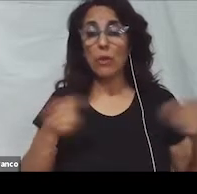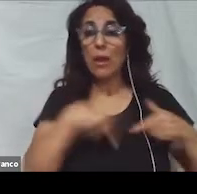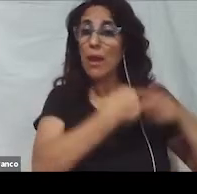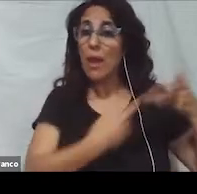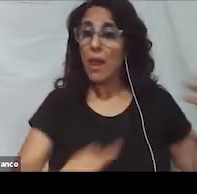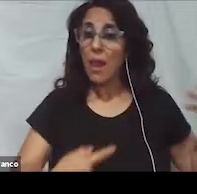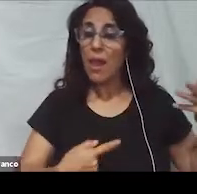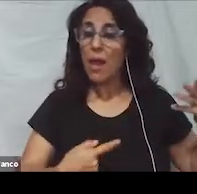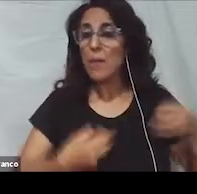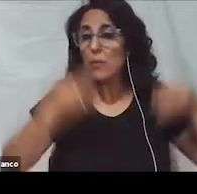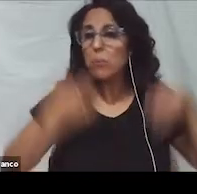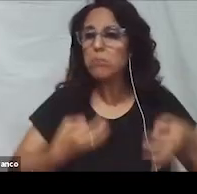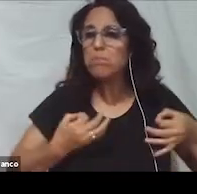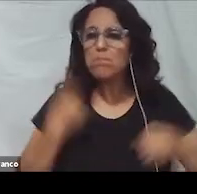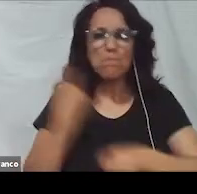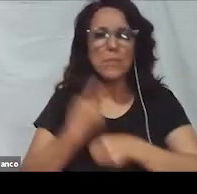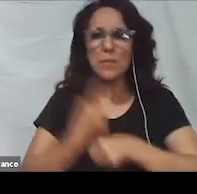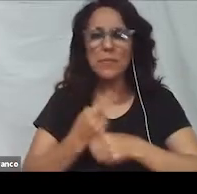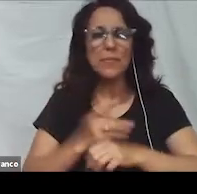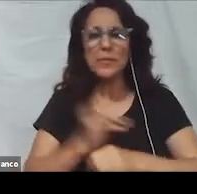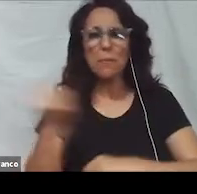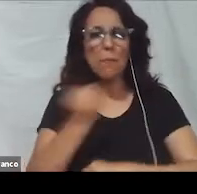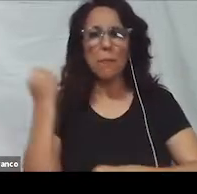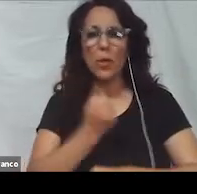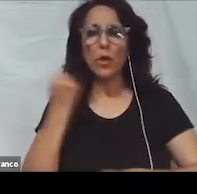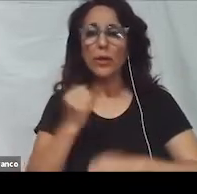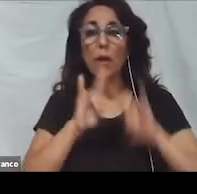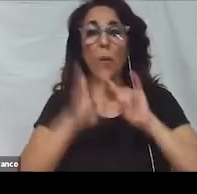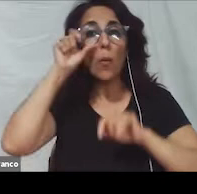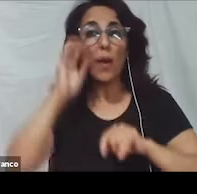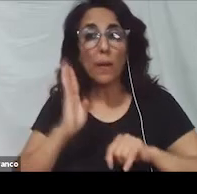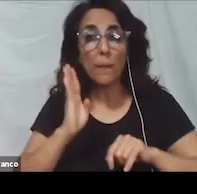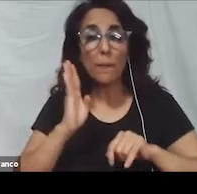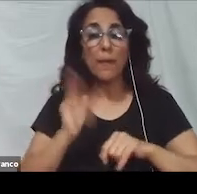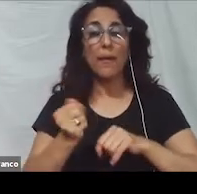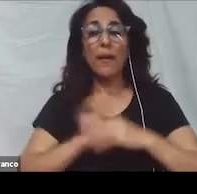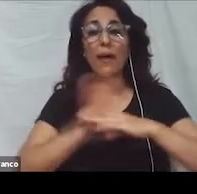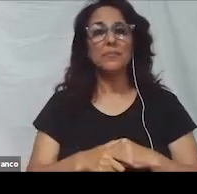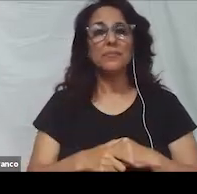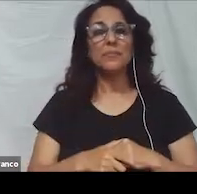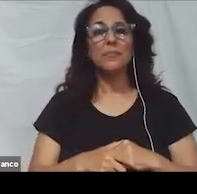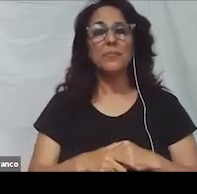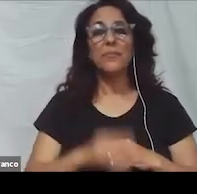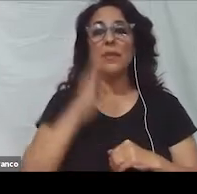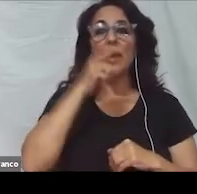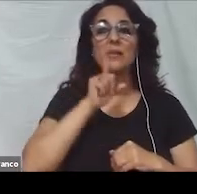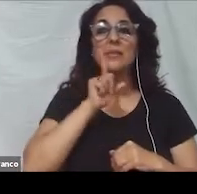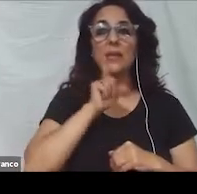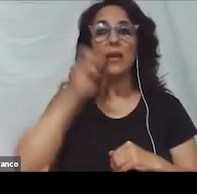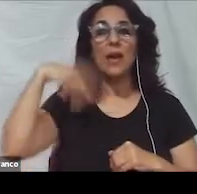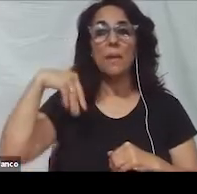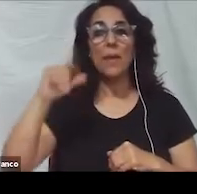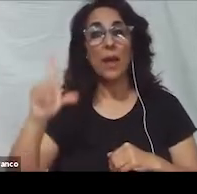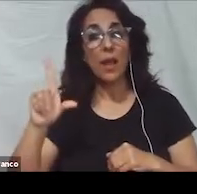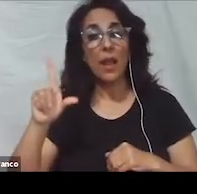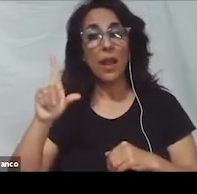los elementos nativos que nos provee nos sirven para que nuestro sitio web sea accesible. Ya sabemos que HTML